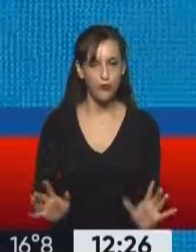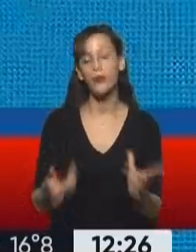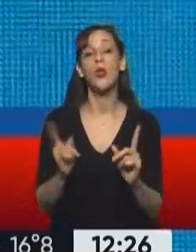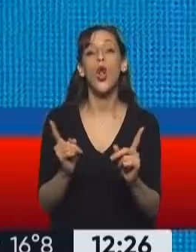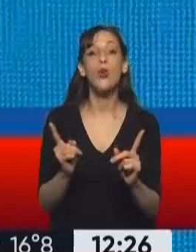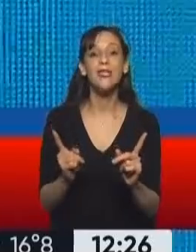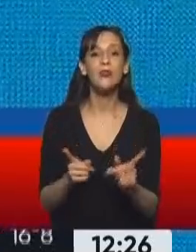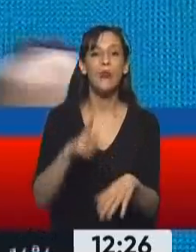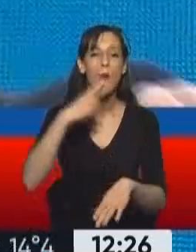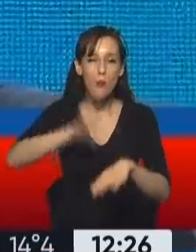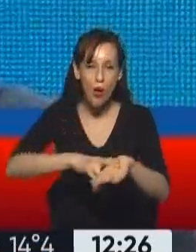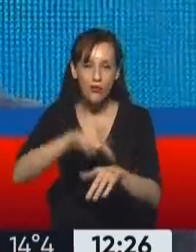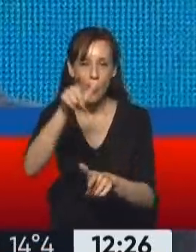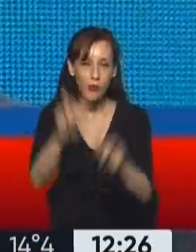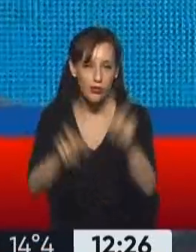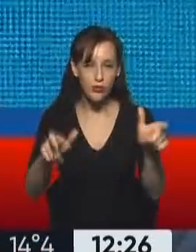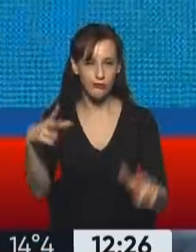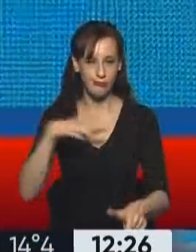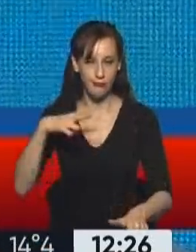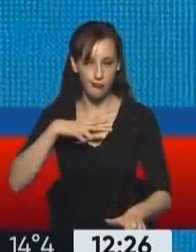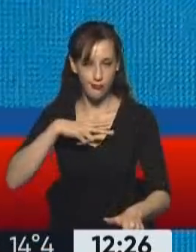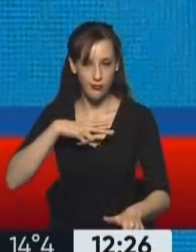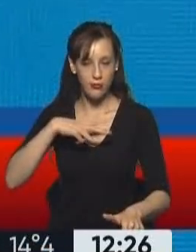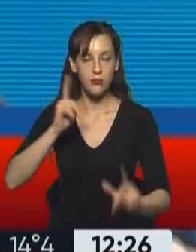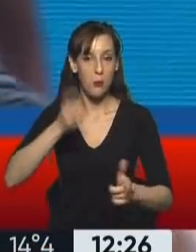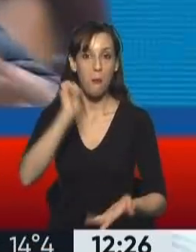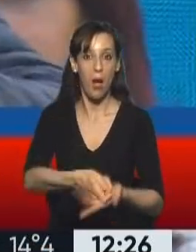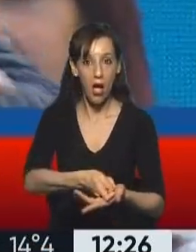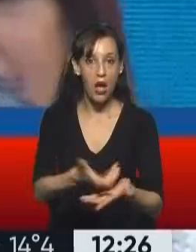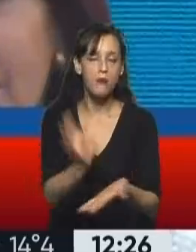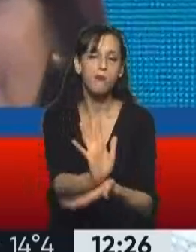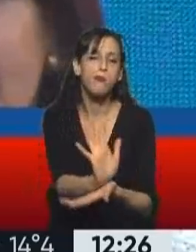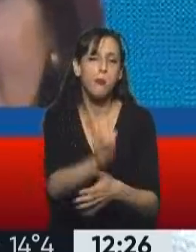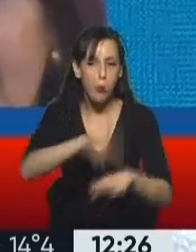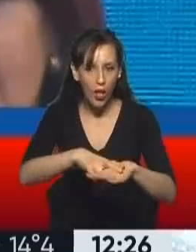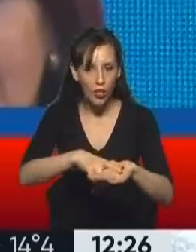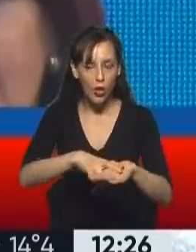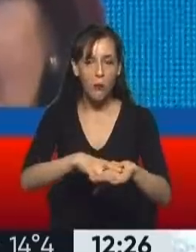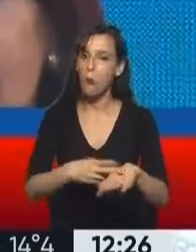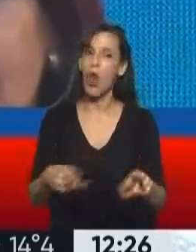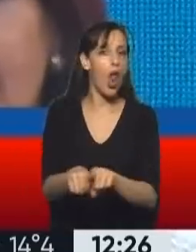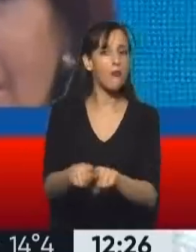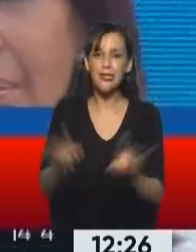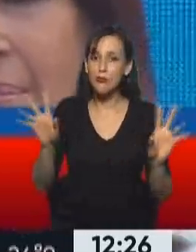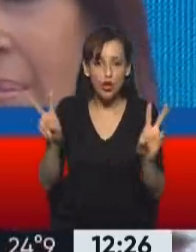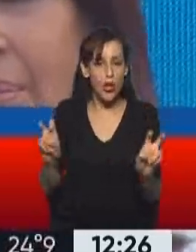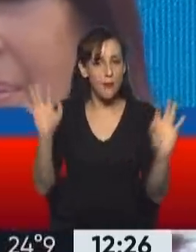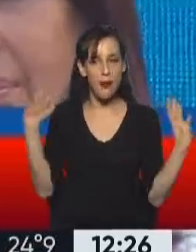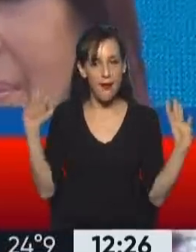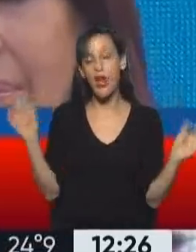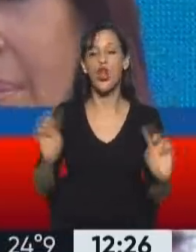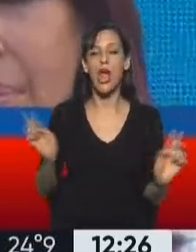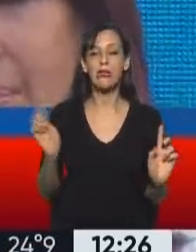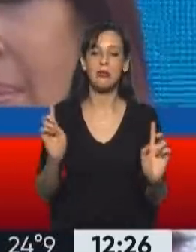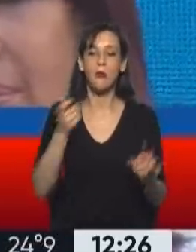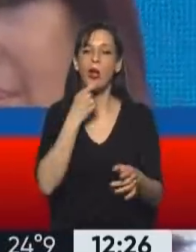tenemos tuvimos que pagar. Y no lo transformamos en una guerra entre ricos y